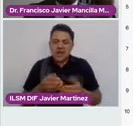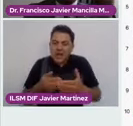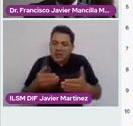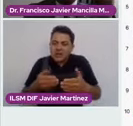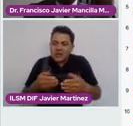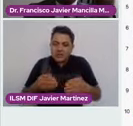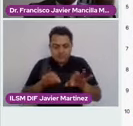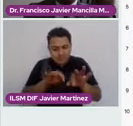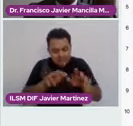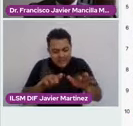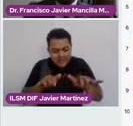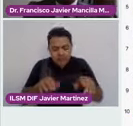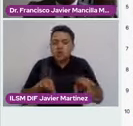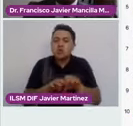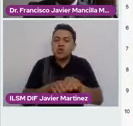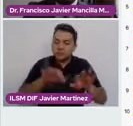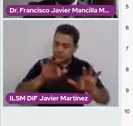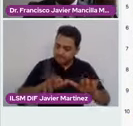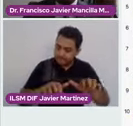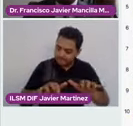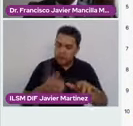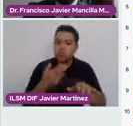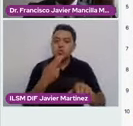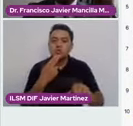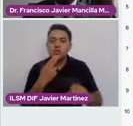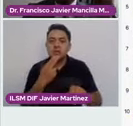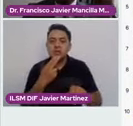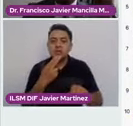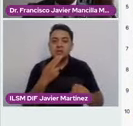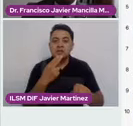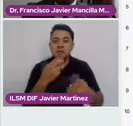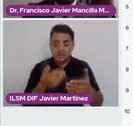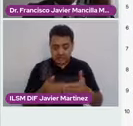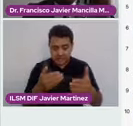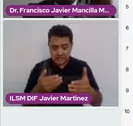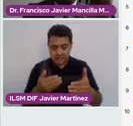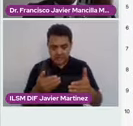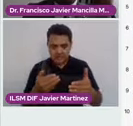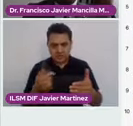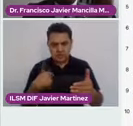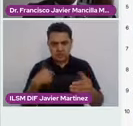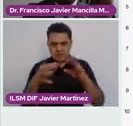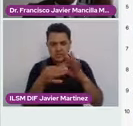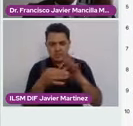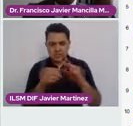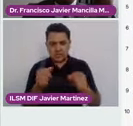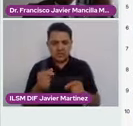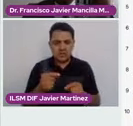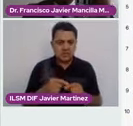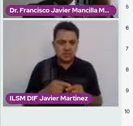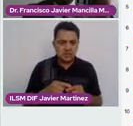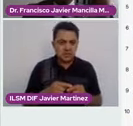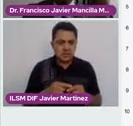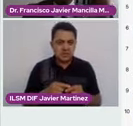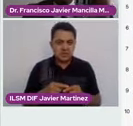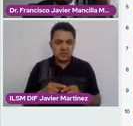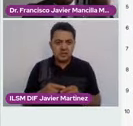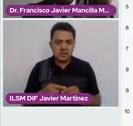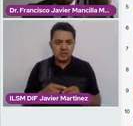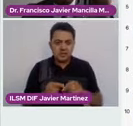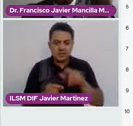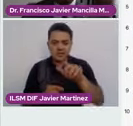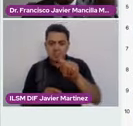de piano? Bueno, hizo algo que en medicina o en física se conoce como la teoría de la